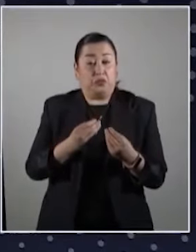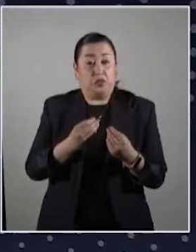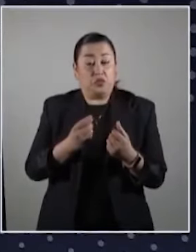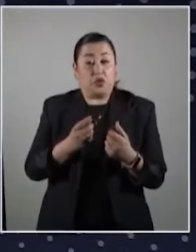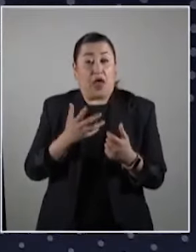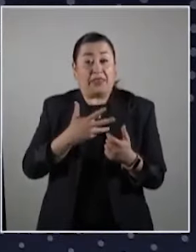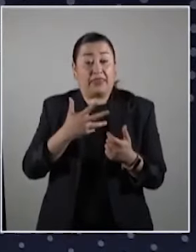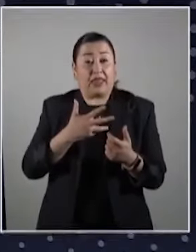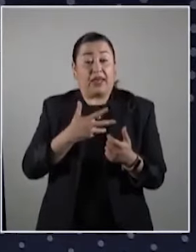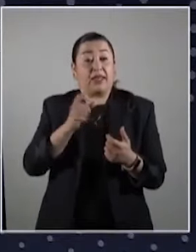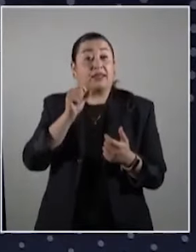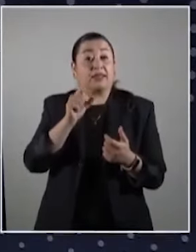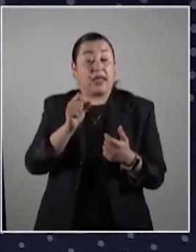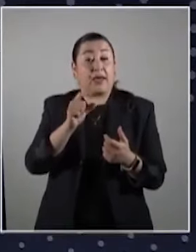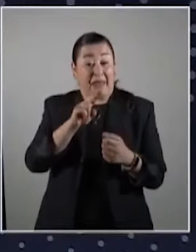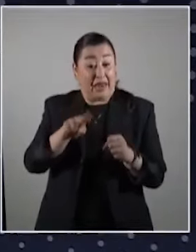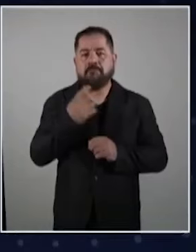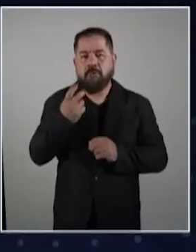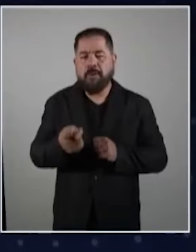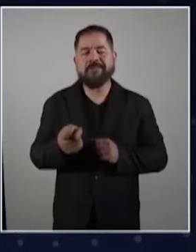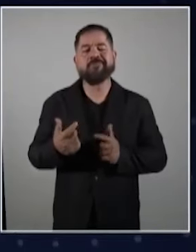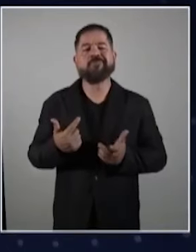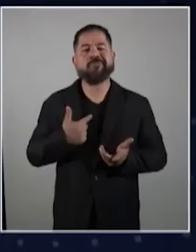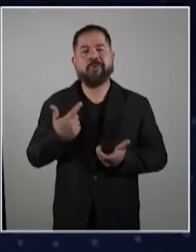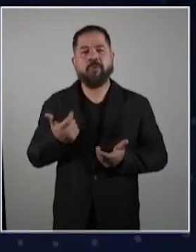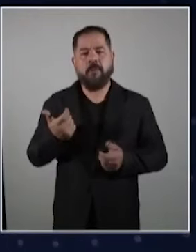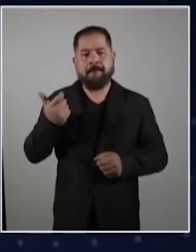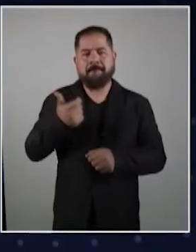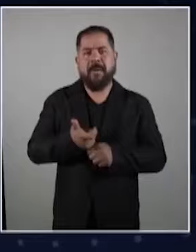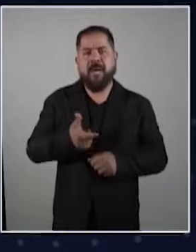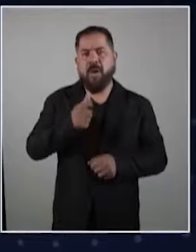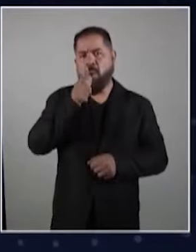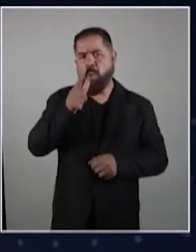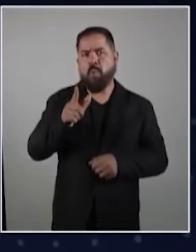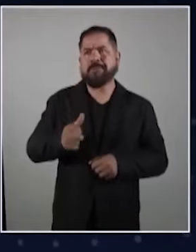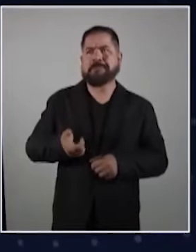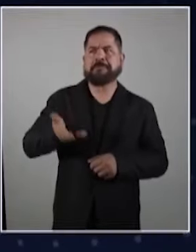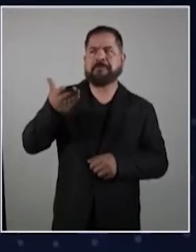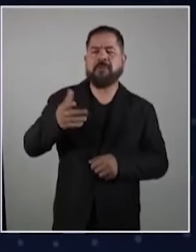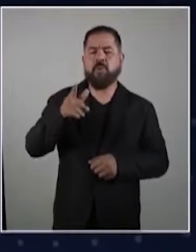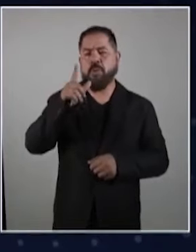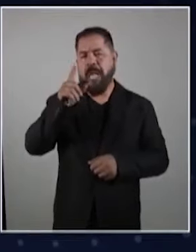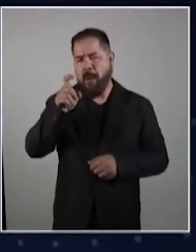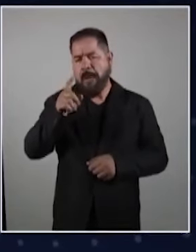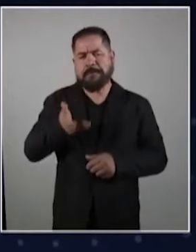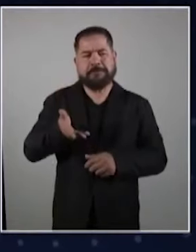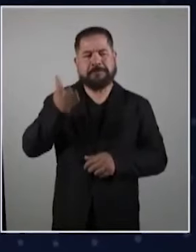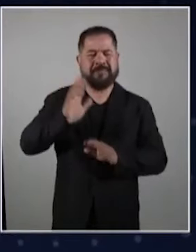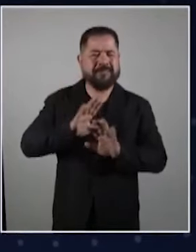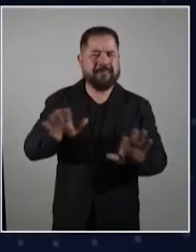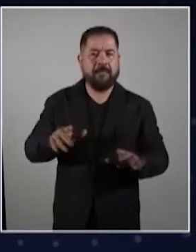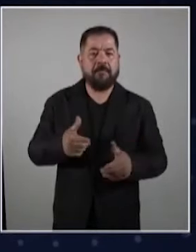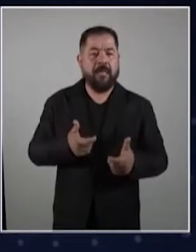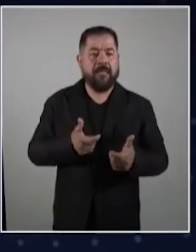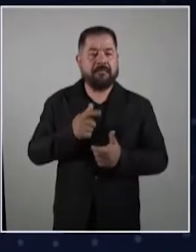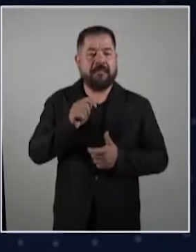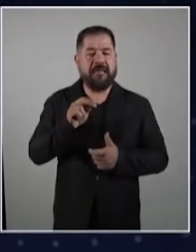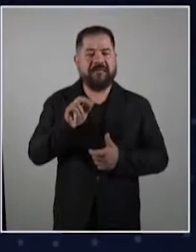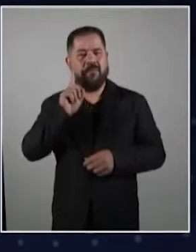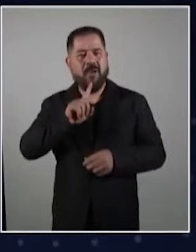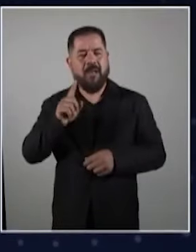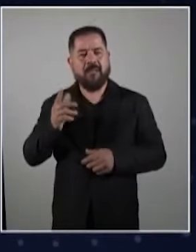territorio y recursos naturales privilegiados no subir la la del agua Pero además eliminar la tarifa comercial para el pequeño y